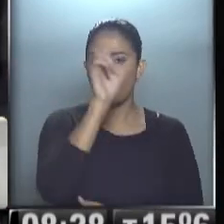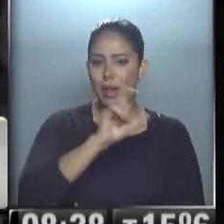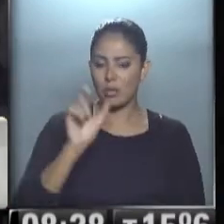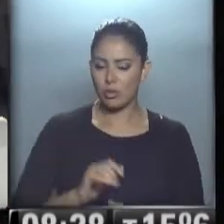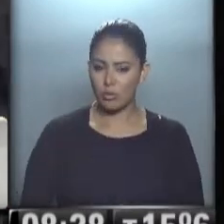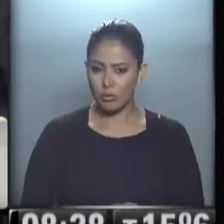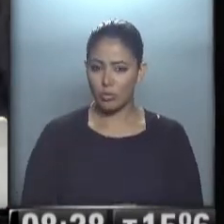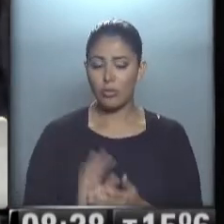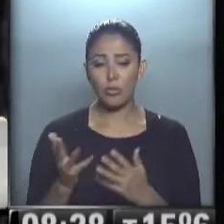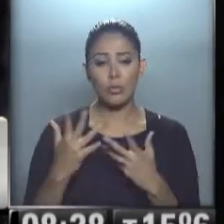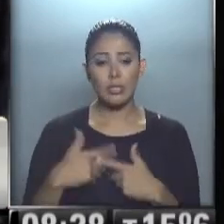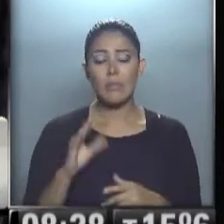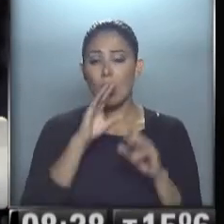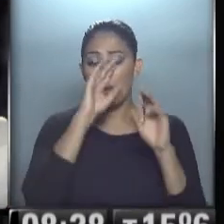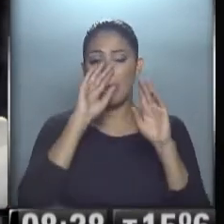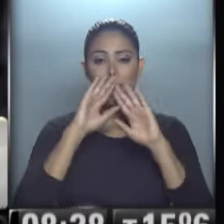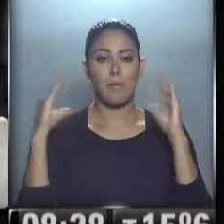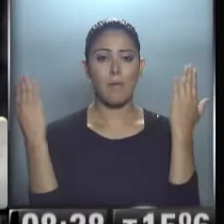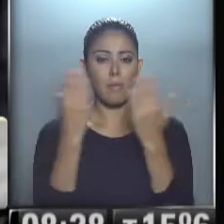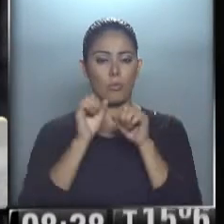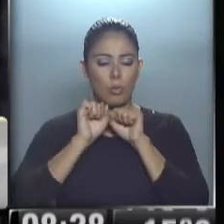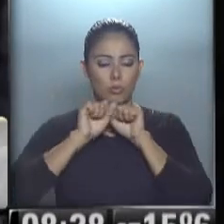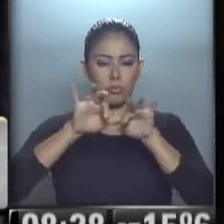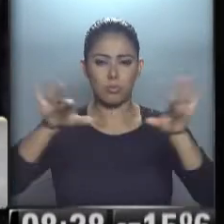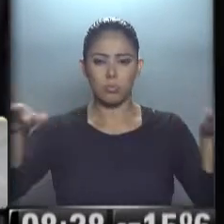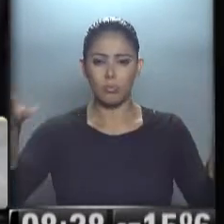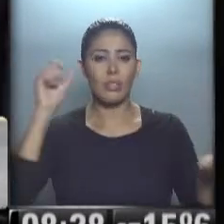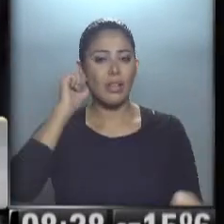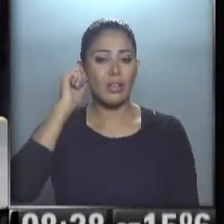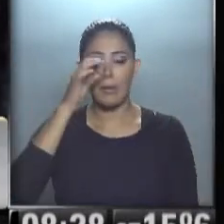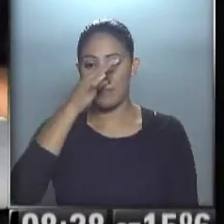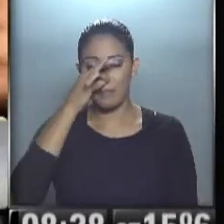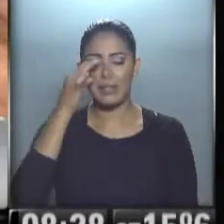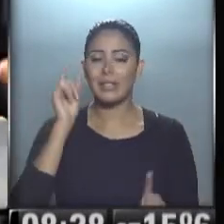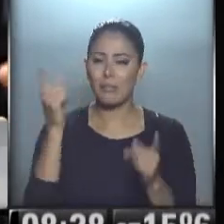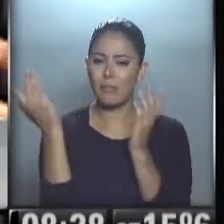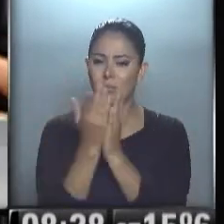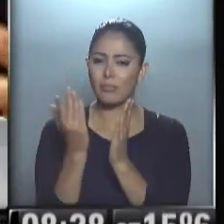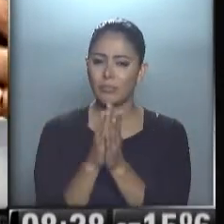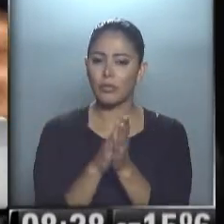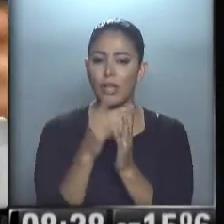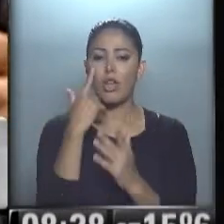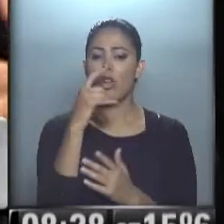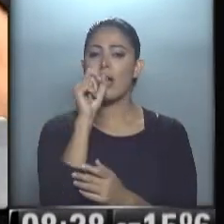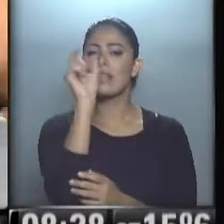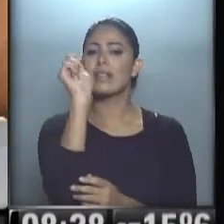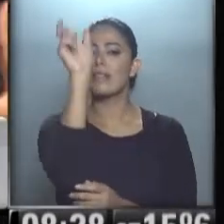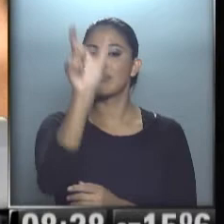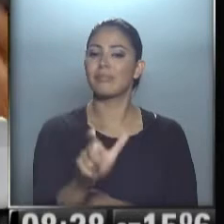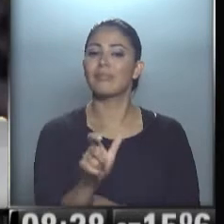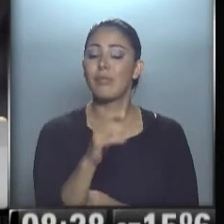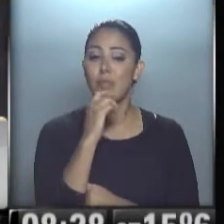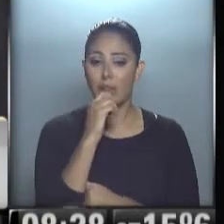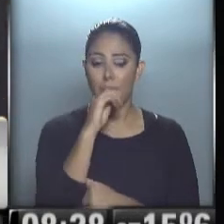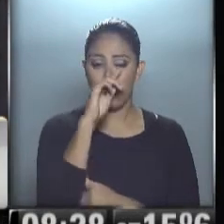un sistema que se conoce en el mundo que se está difundiendo en el mundo en el g20 inclusive se discutió que se llama conozca a su cliente como para decir